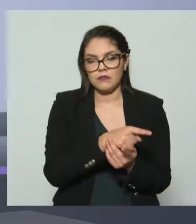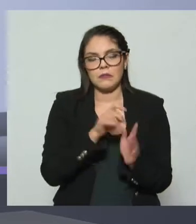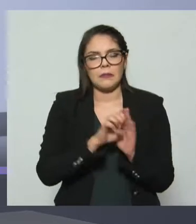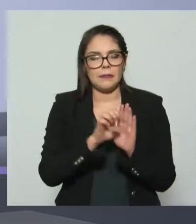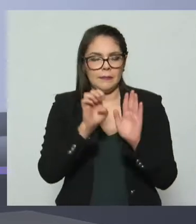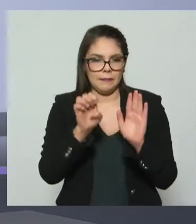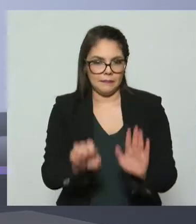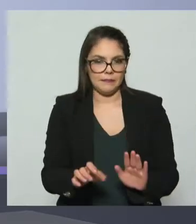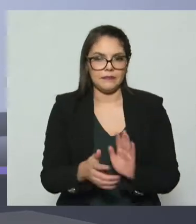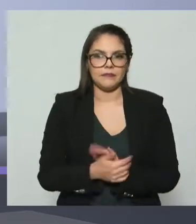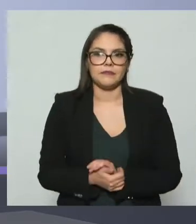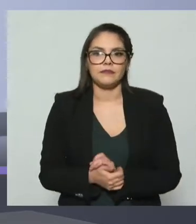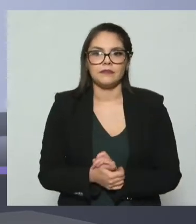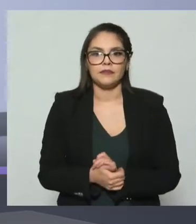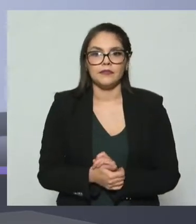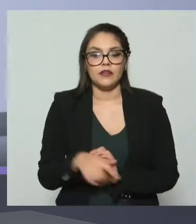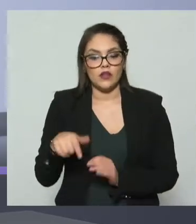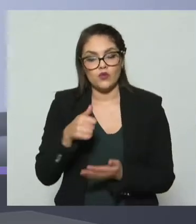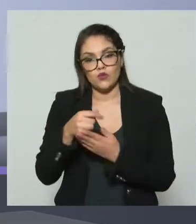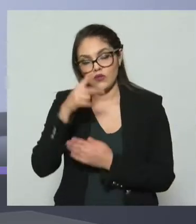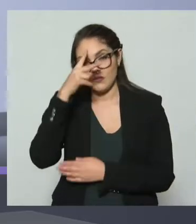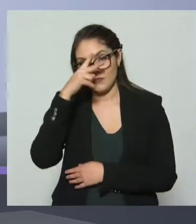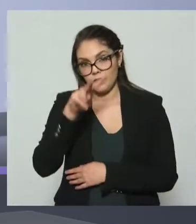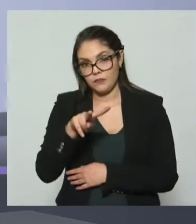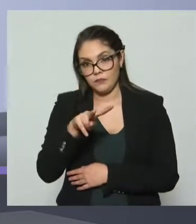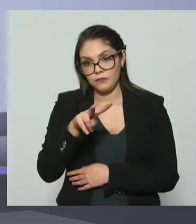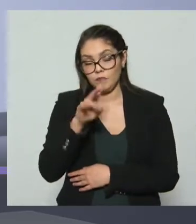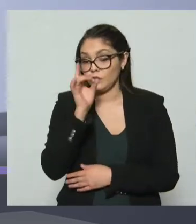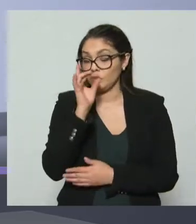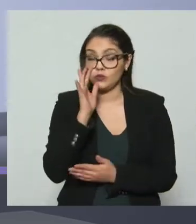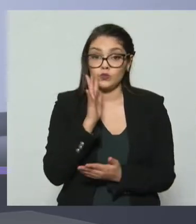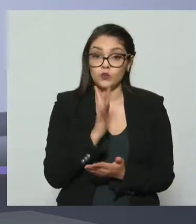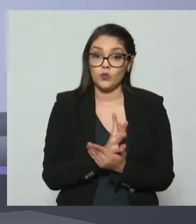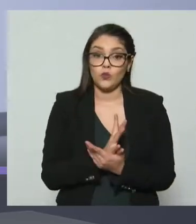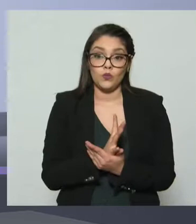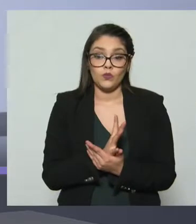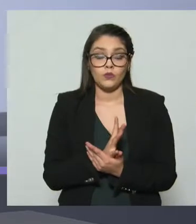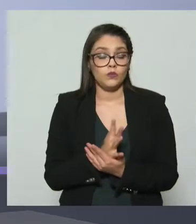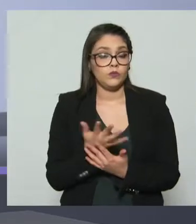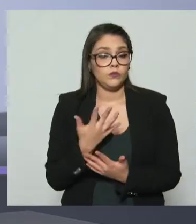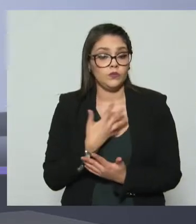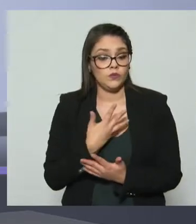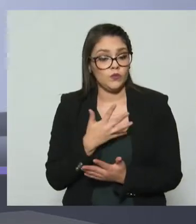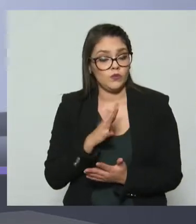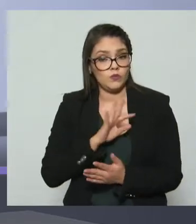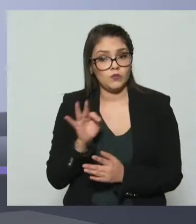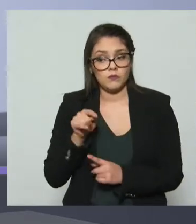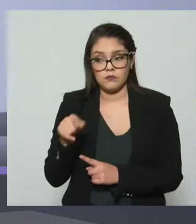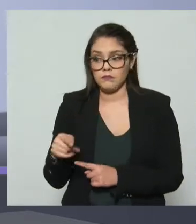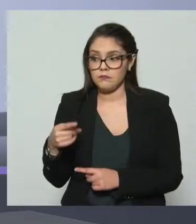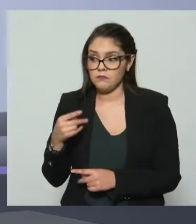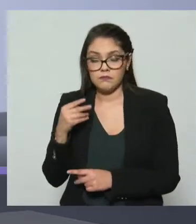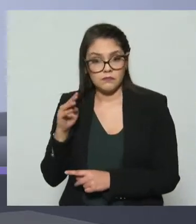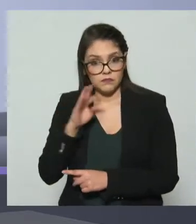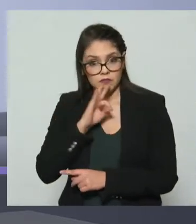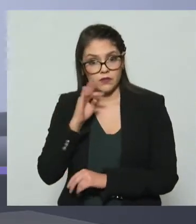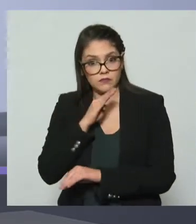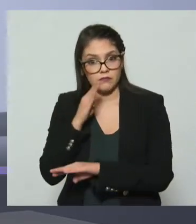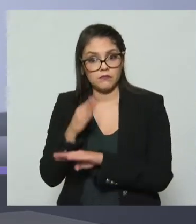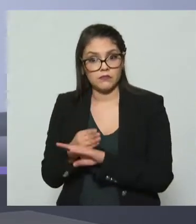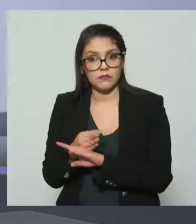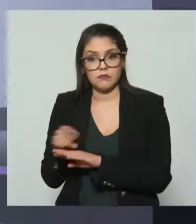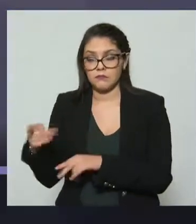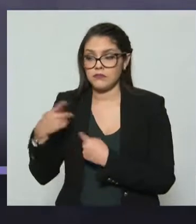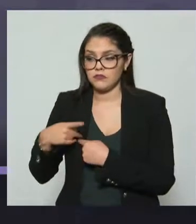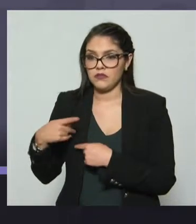esto es de avanzada. En la Ciudad de México no solamente se establece la pena a la persona que comparte una